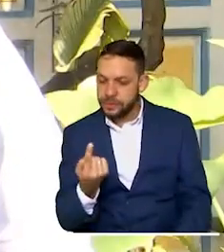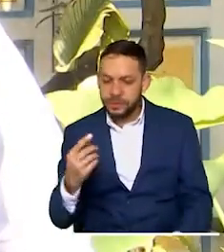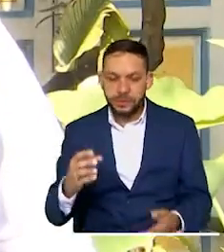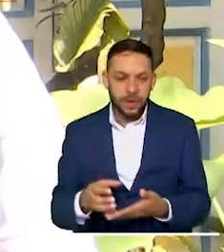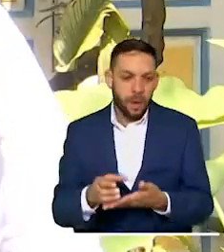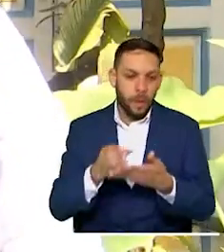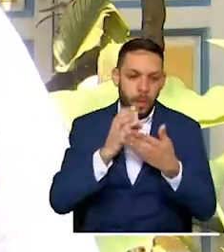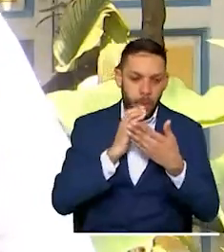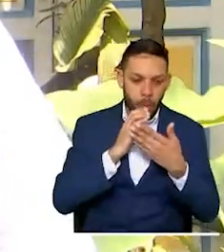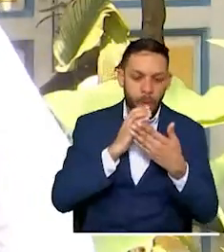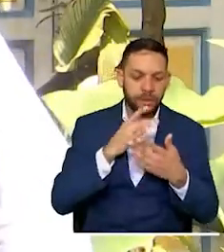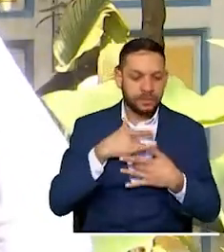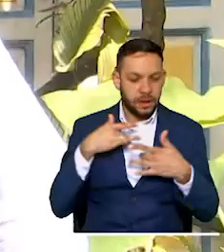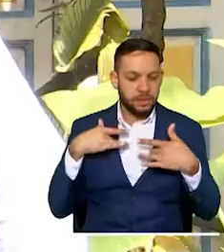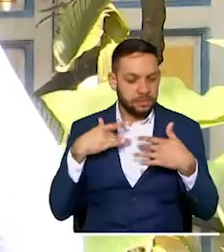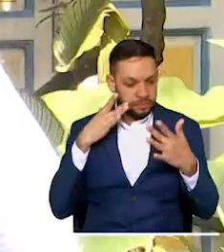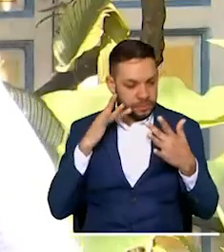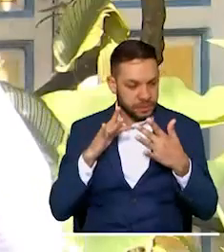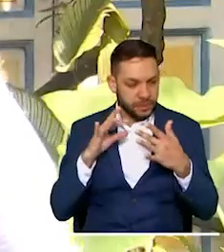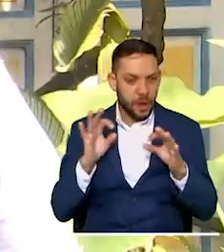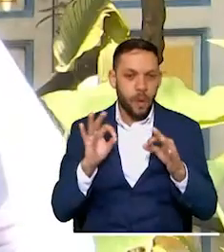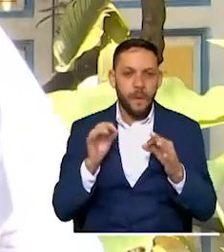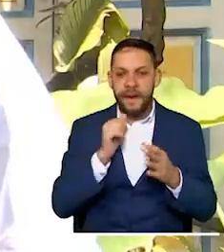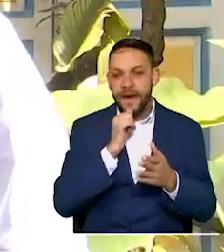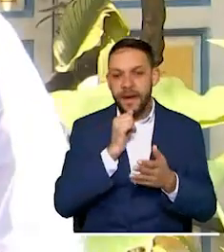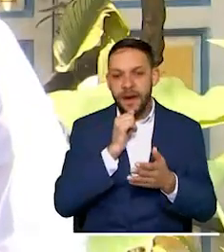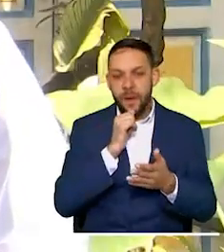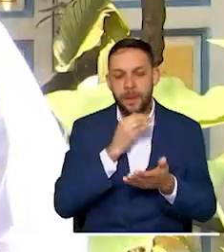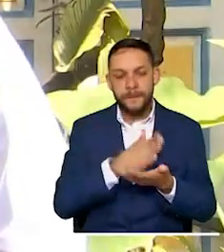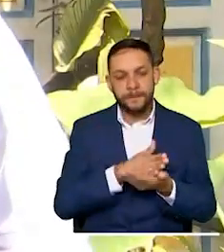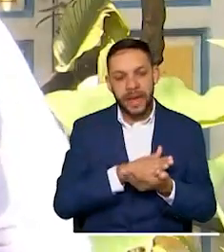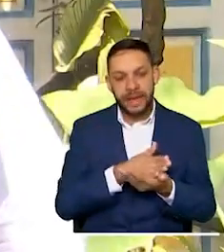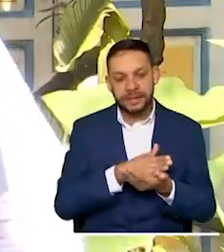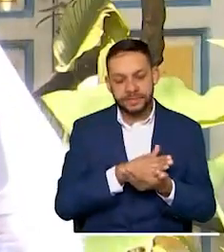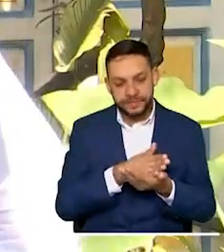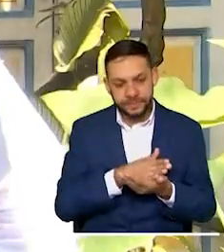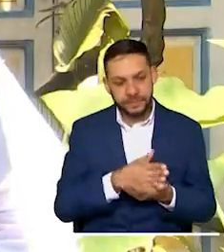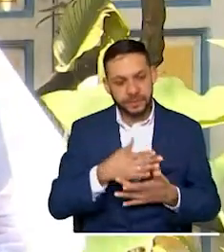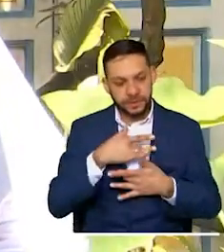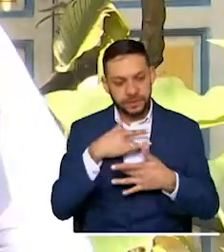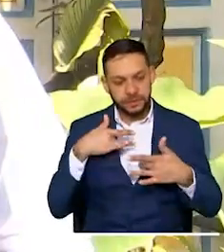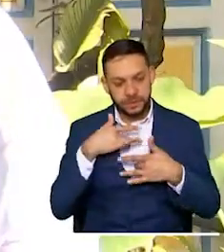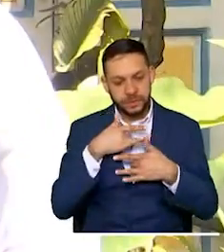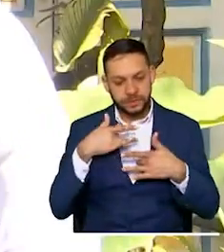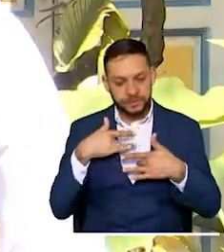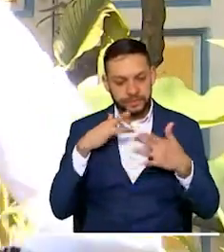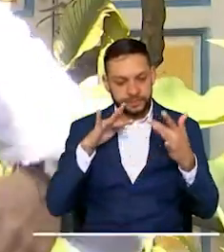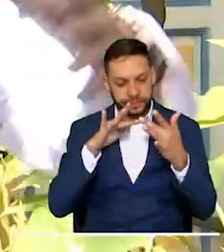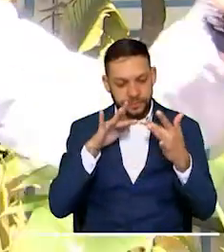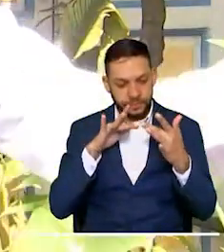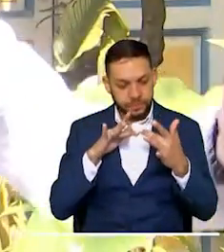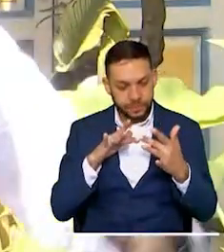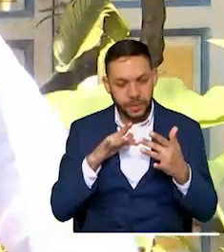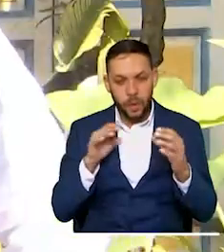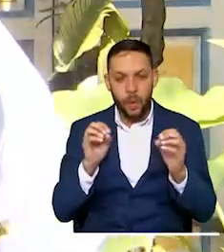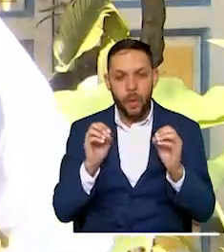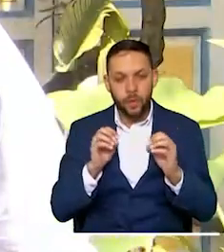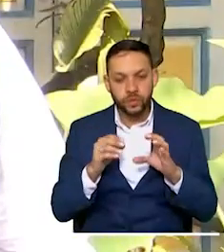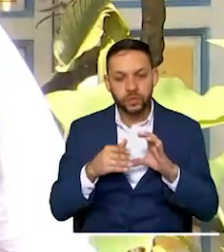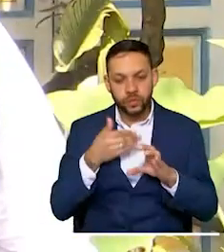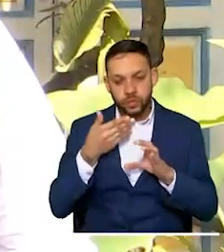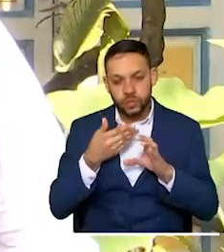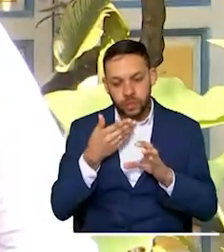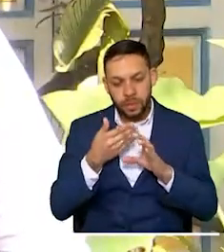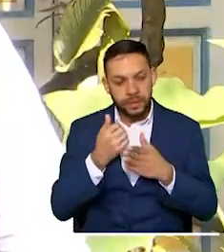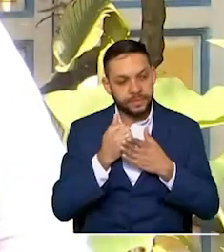ayunas. O creen que es sana la guapanela porque viene de fuente natural. O creen que es sana una sopa, y más en cantidades